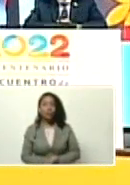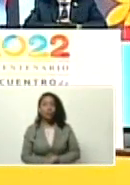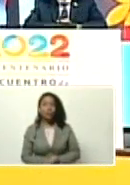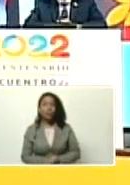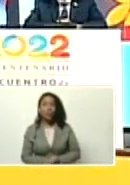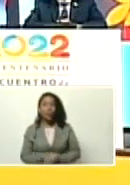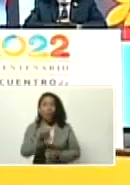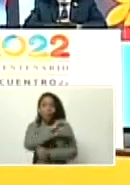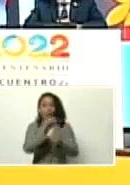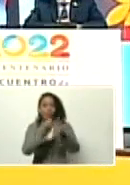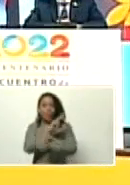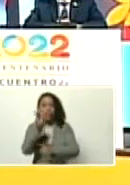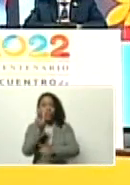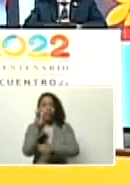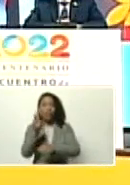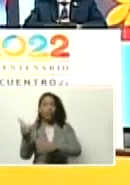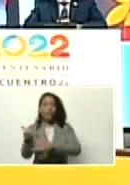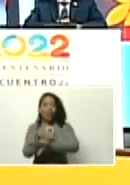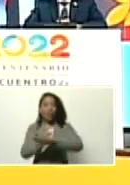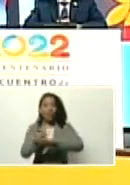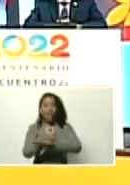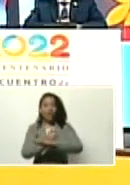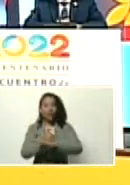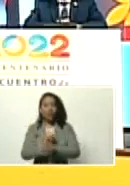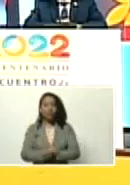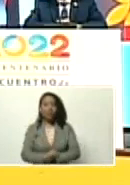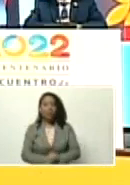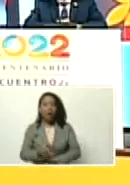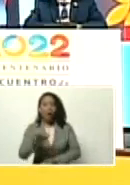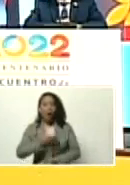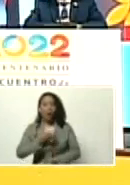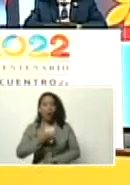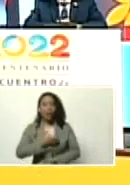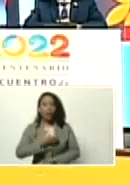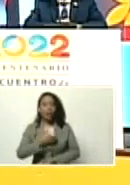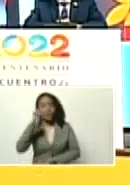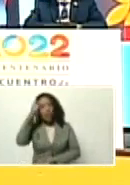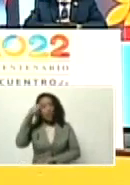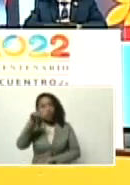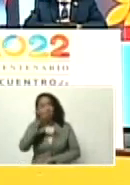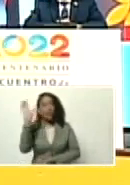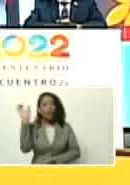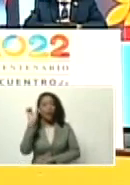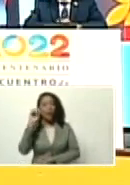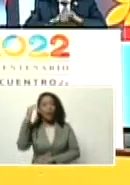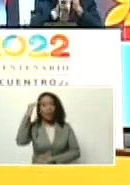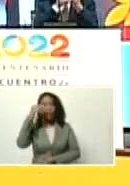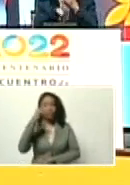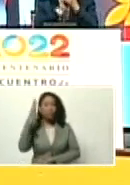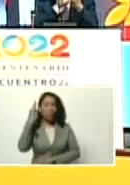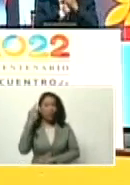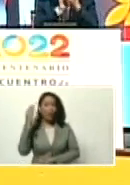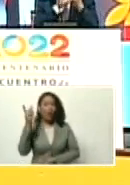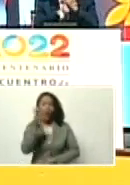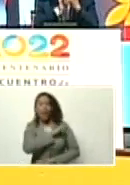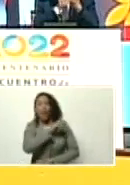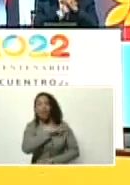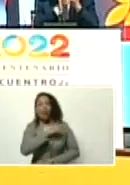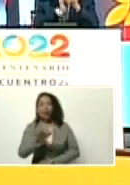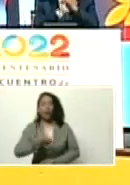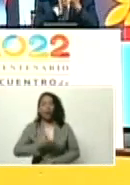los vicepresidentes de gobierno, la alcaldesa de la ciudad de Caracas, almirante en jefa,